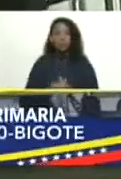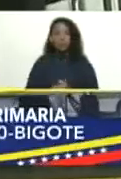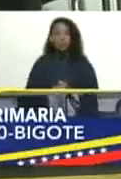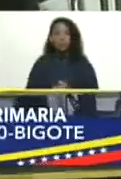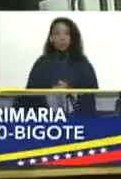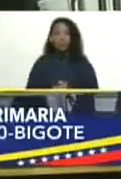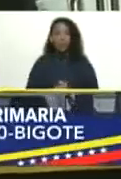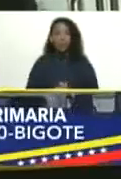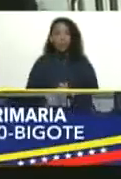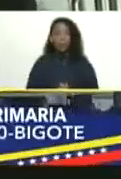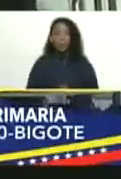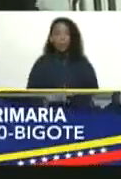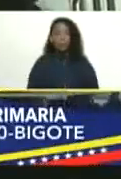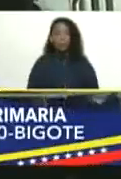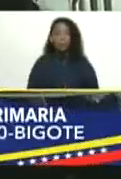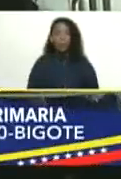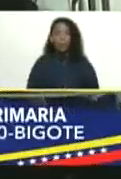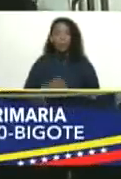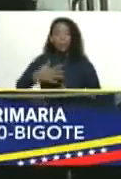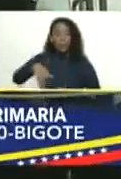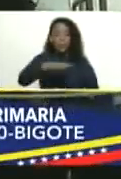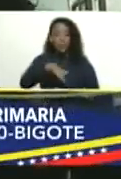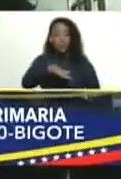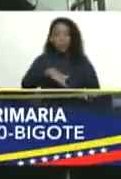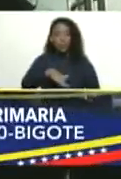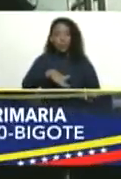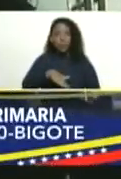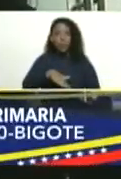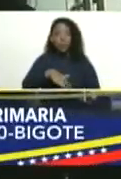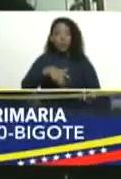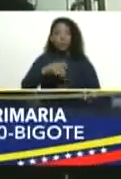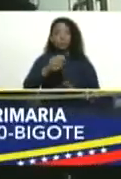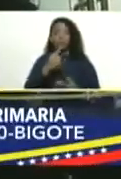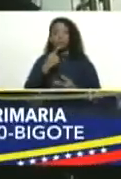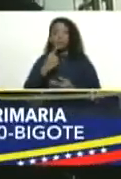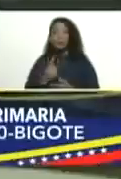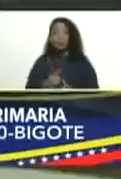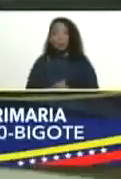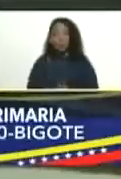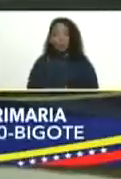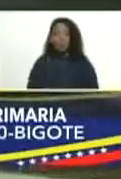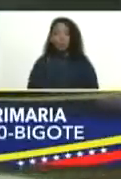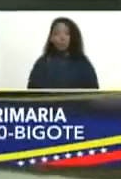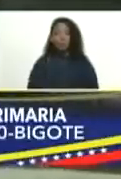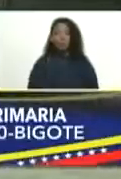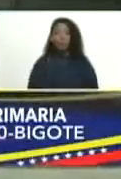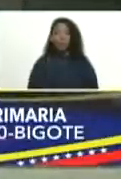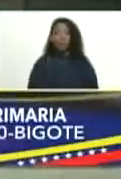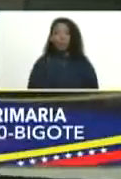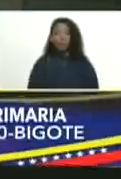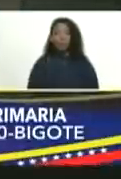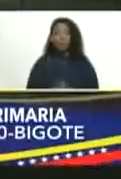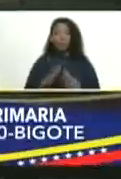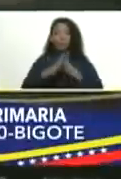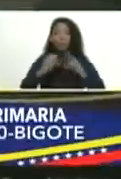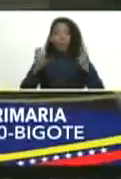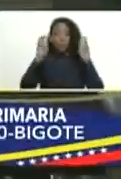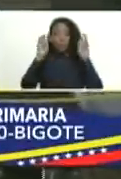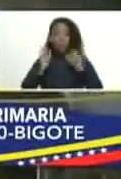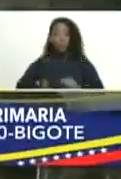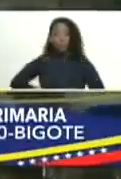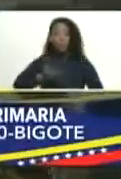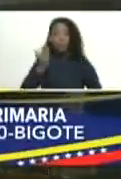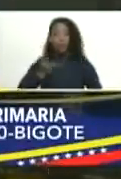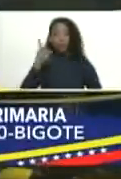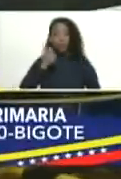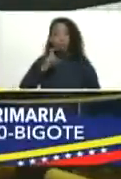ha creado, todo esto podamos, repito, darle un reimpulso en materia de salud a todo lo que se requiere por